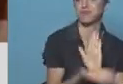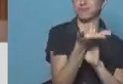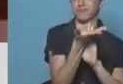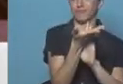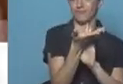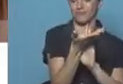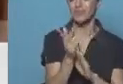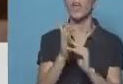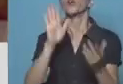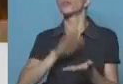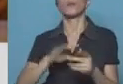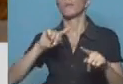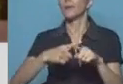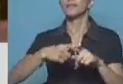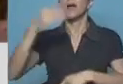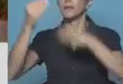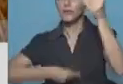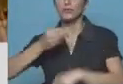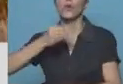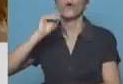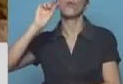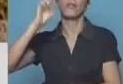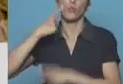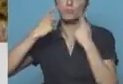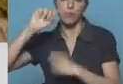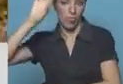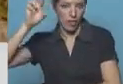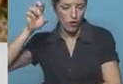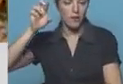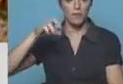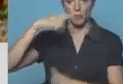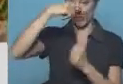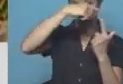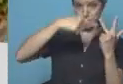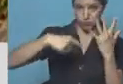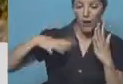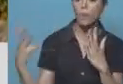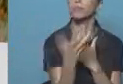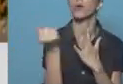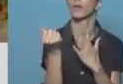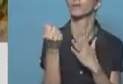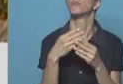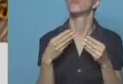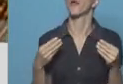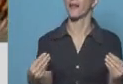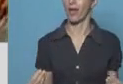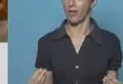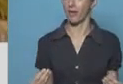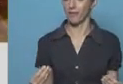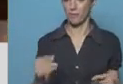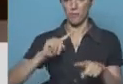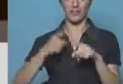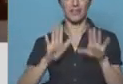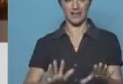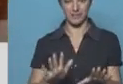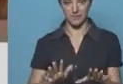políticas de administración del tipo de cambio, bueno, todo eso se puede lograr porque realmente están estas políticas. Pero si